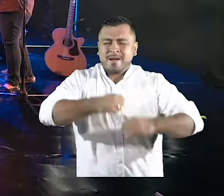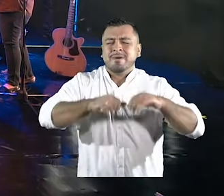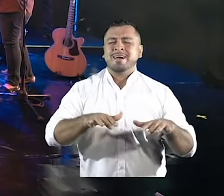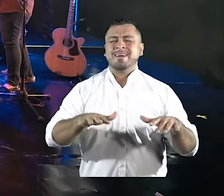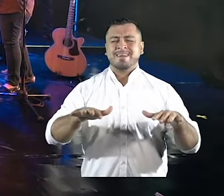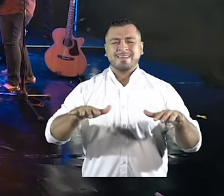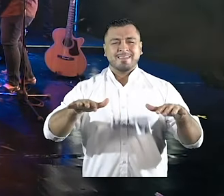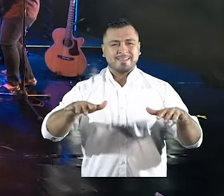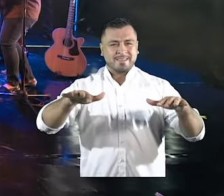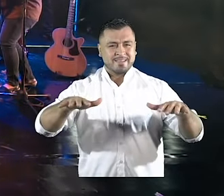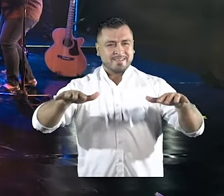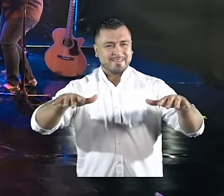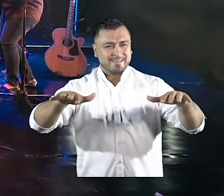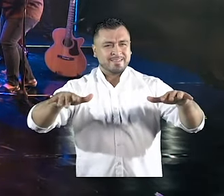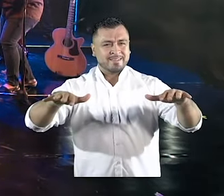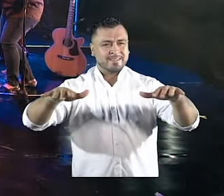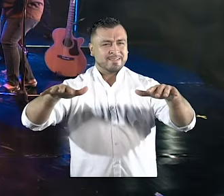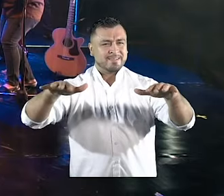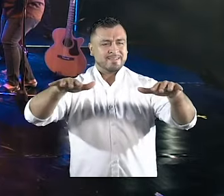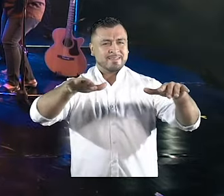despunta la aurora.